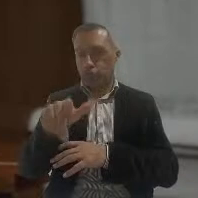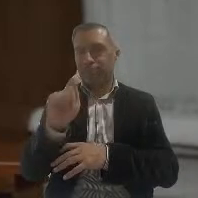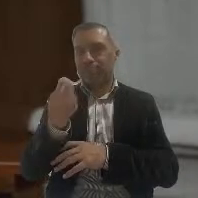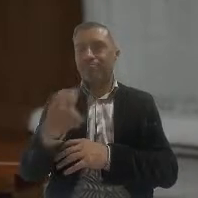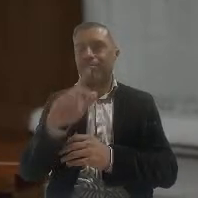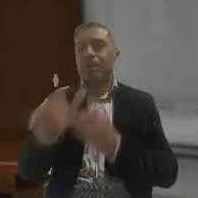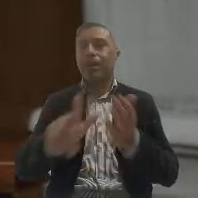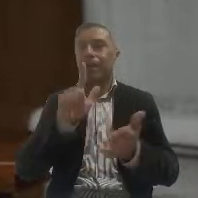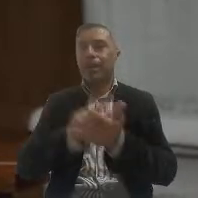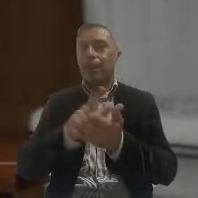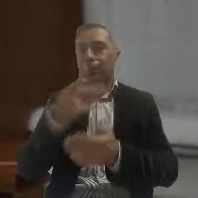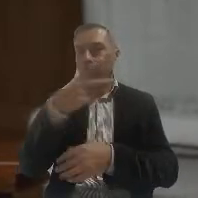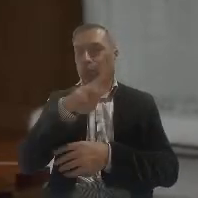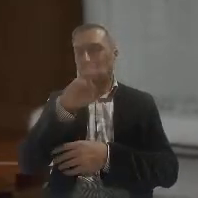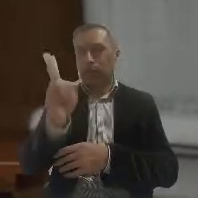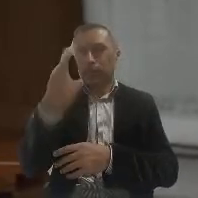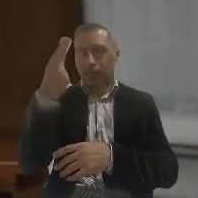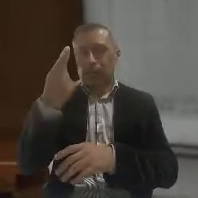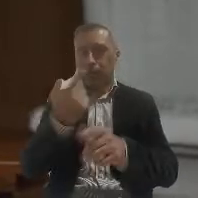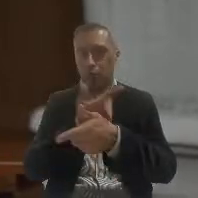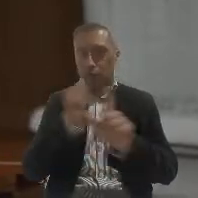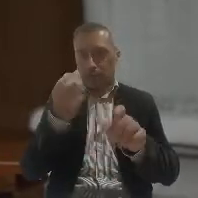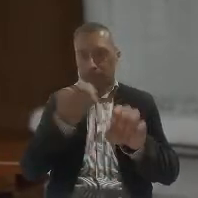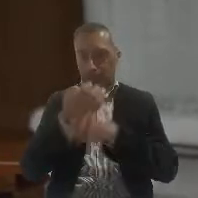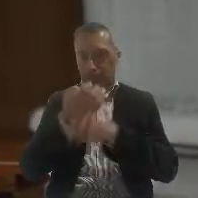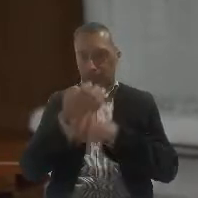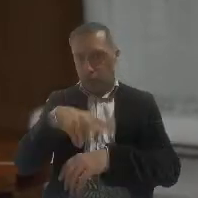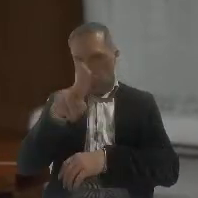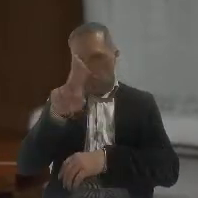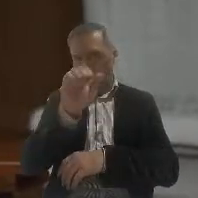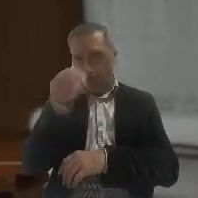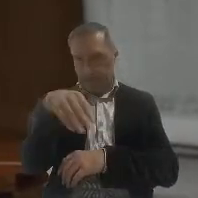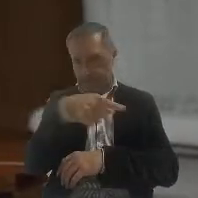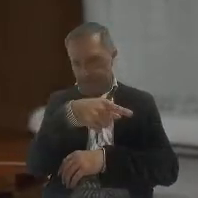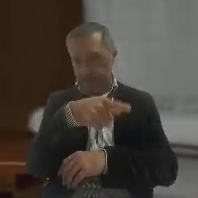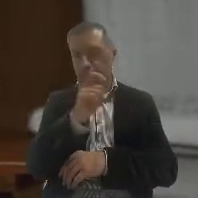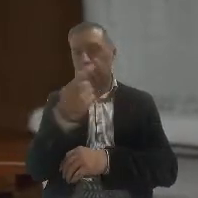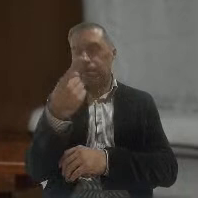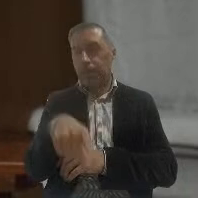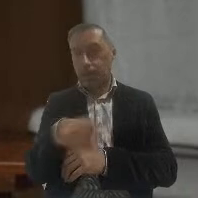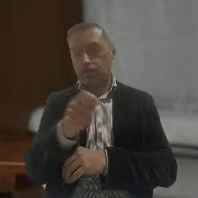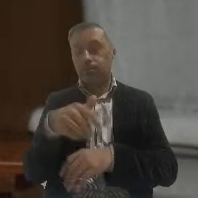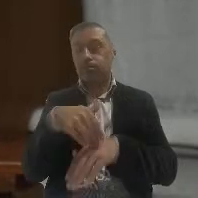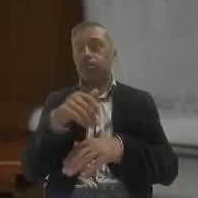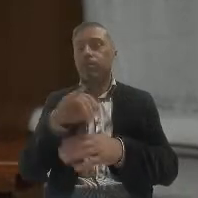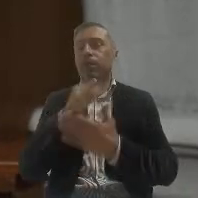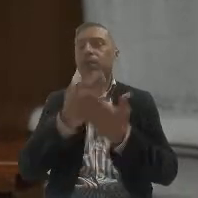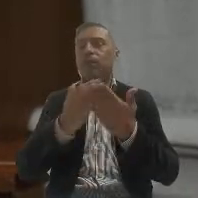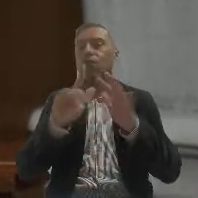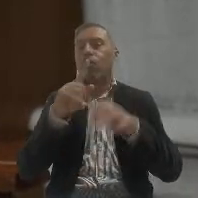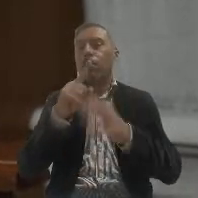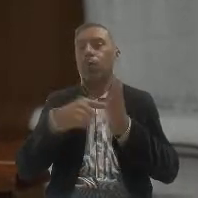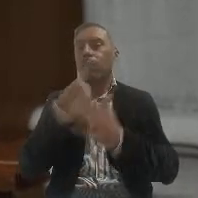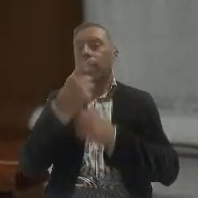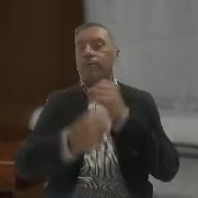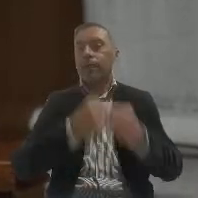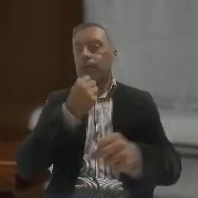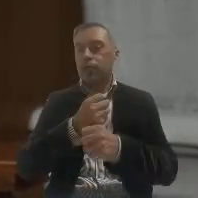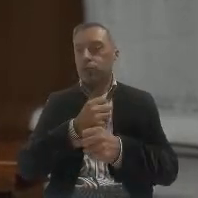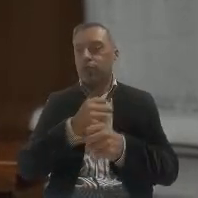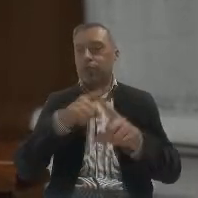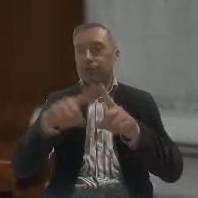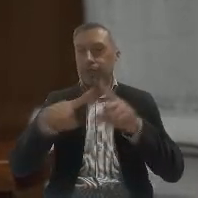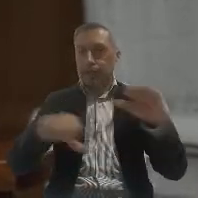Ley de la Universidad Autónoma del Estado de México, envió a usted el informe anual 2022 de actividades del órgano interno de